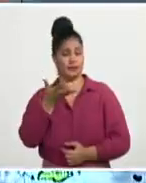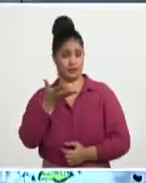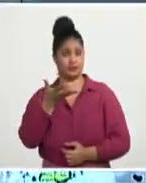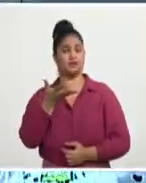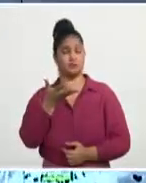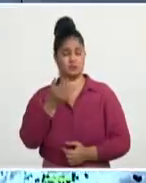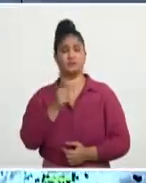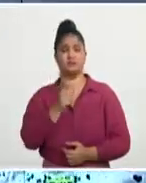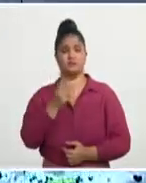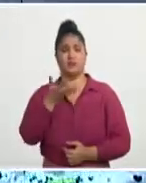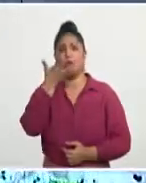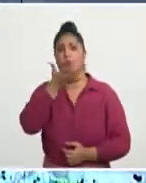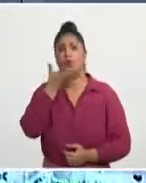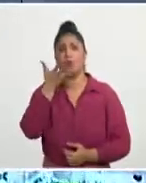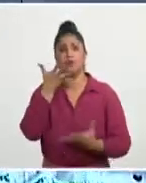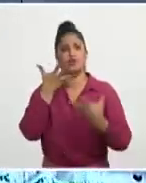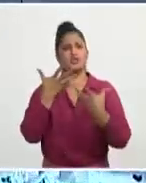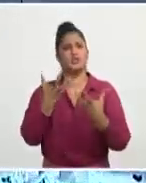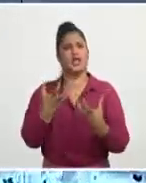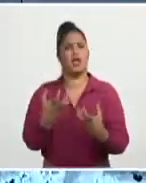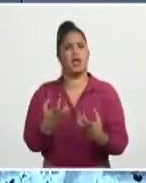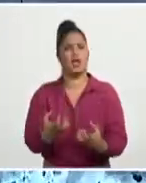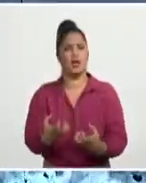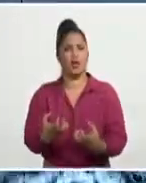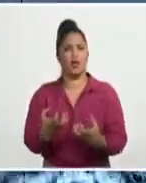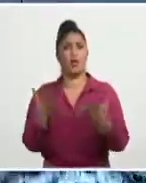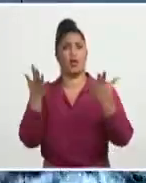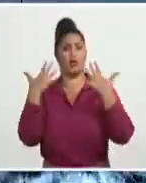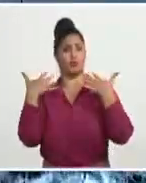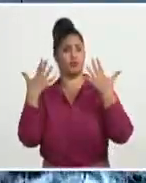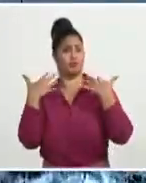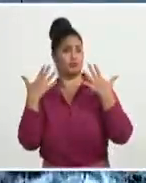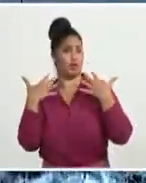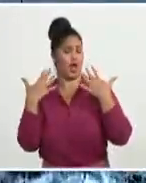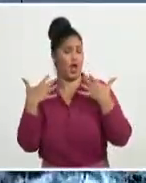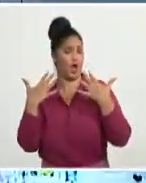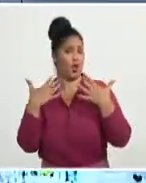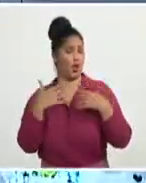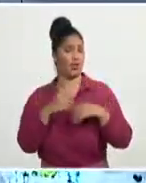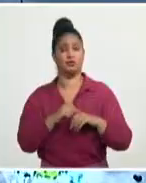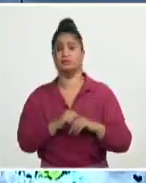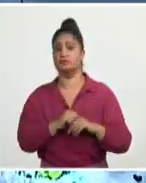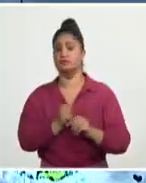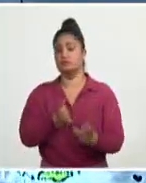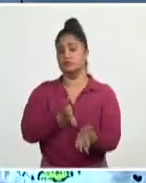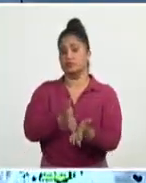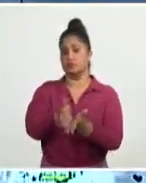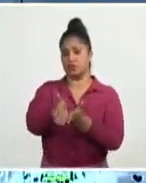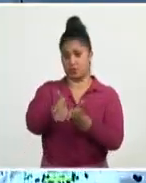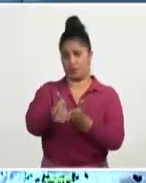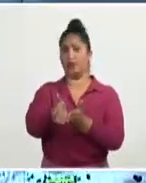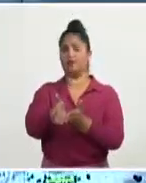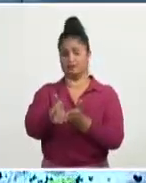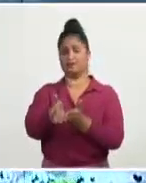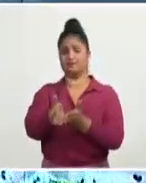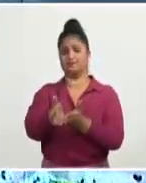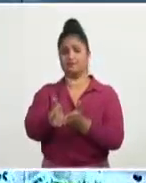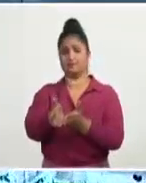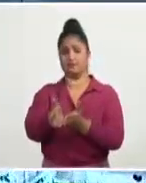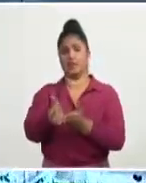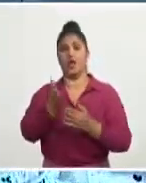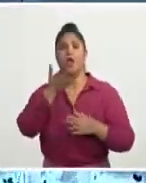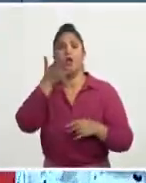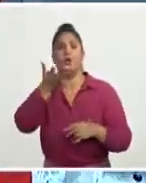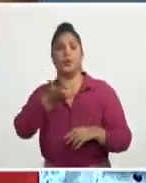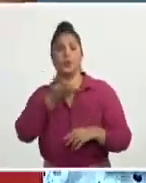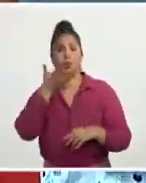concentraciones están trasladando hacia la porción norte de Sudamérica. No obstante, se ha estado incrementando también esas